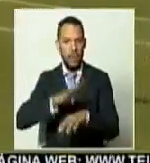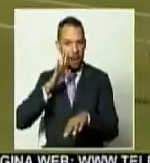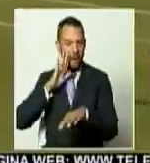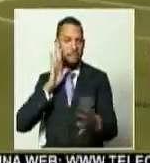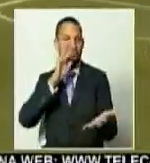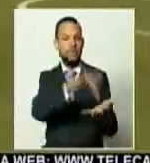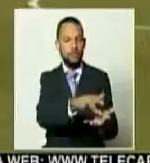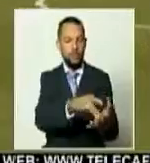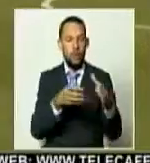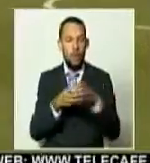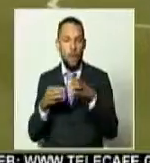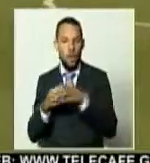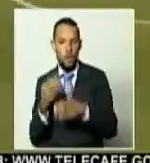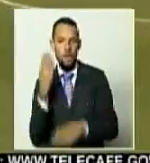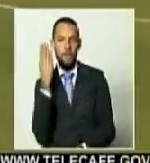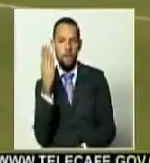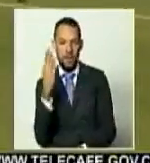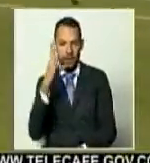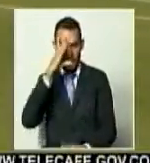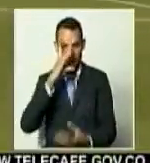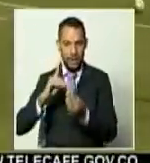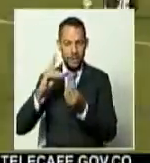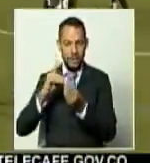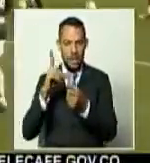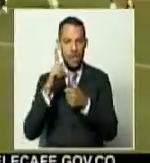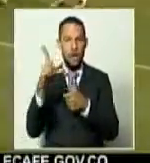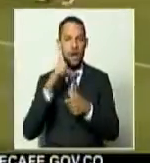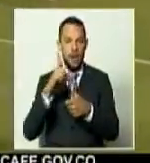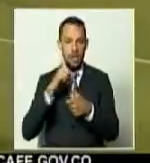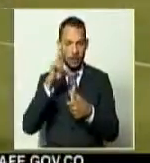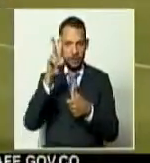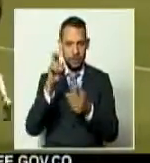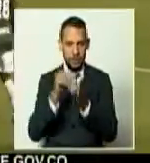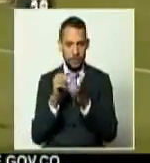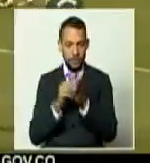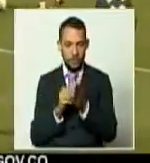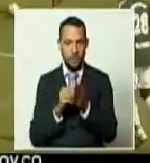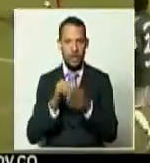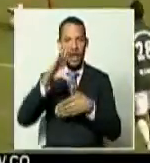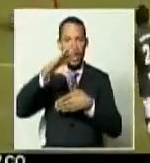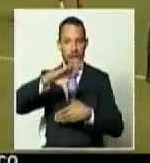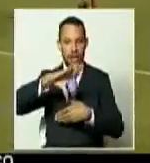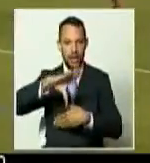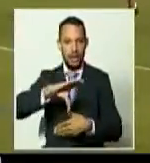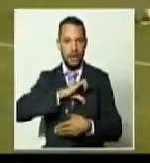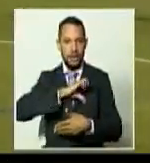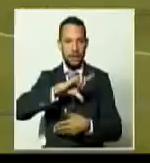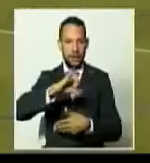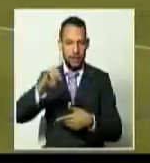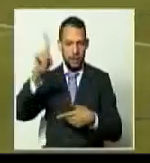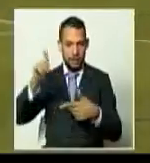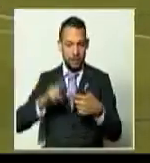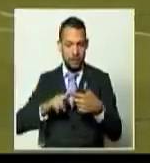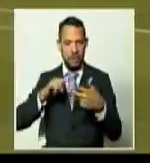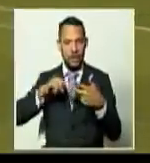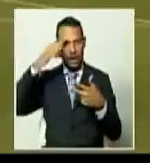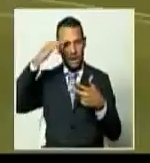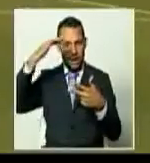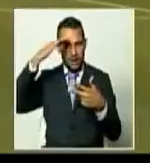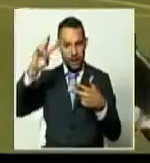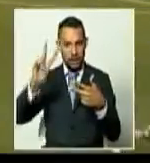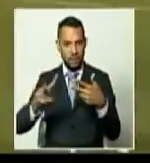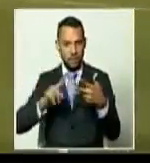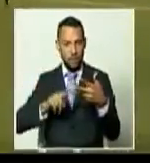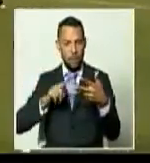que el grupo B tiene a Deportes Quindío líder con 7 puntos, seguido del América de Cali con 6 puntos, tercero Real Cartagena con 2 puntos